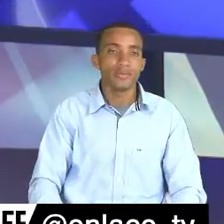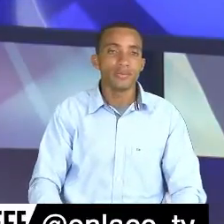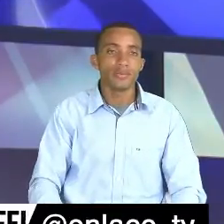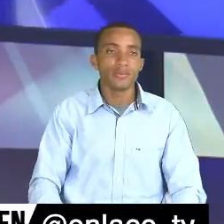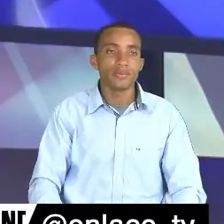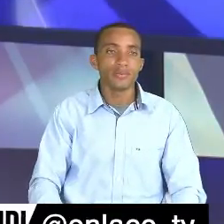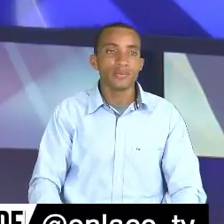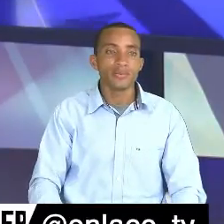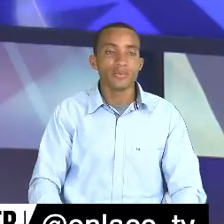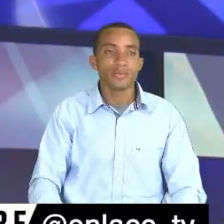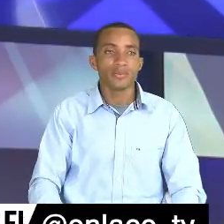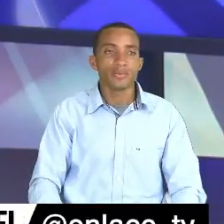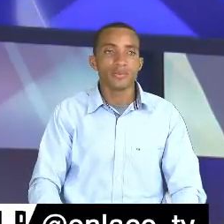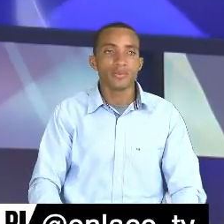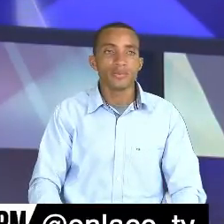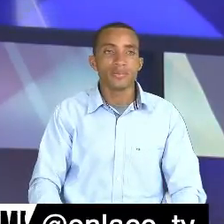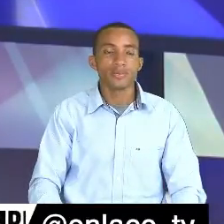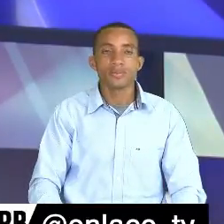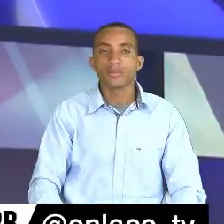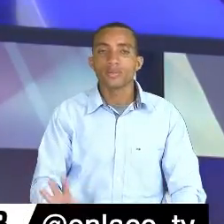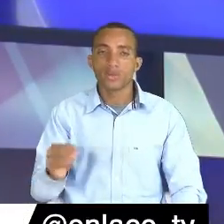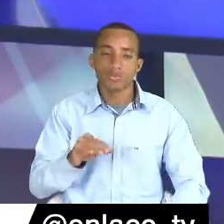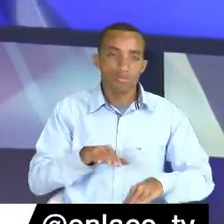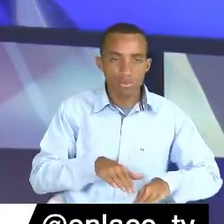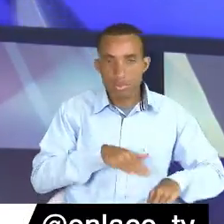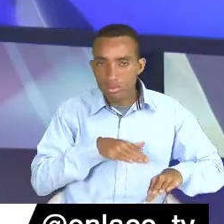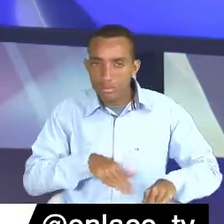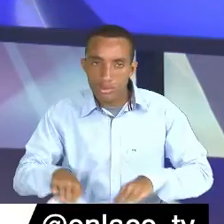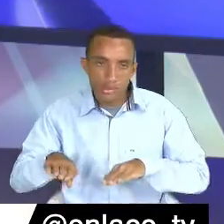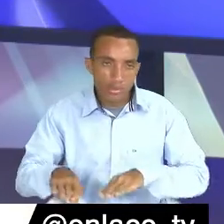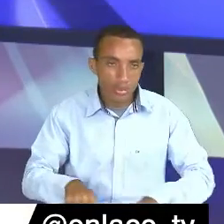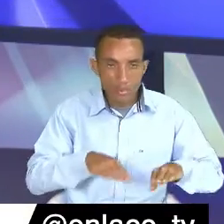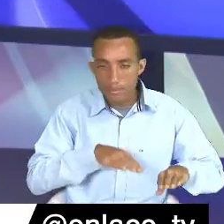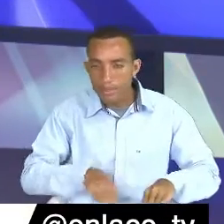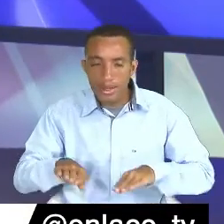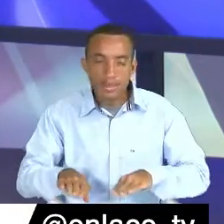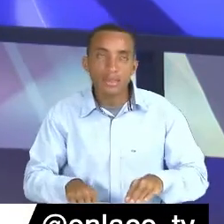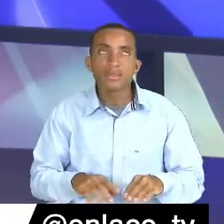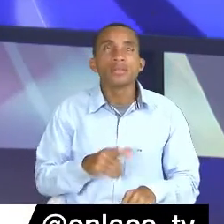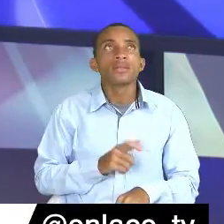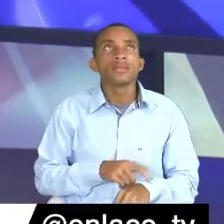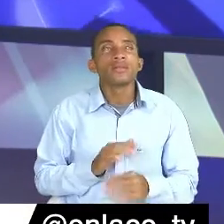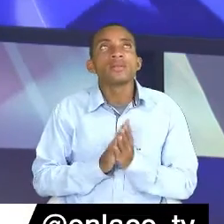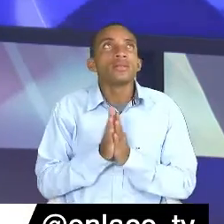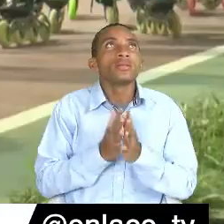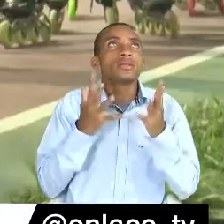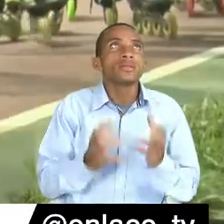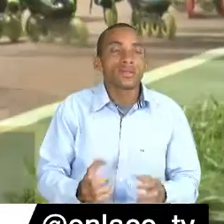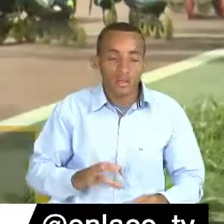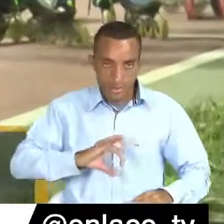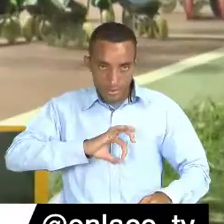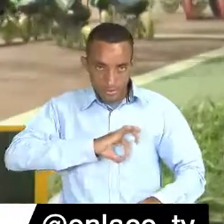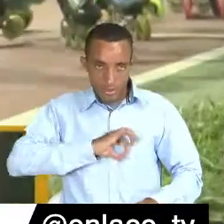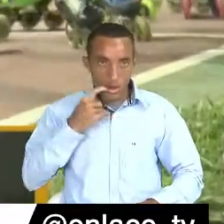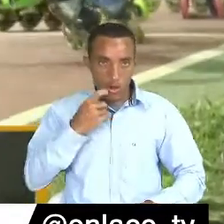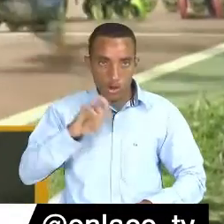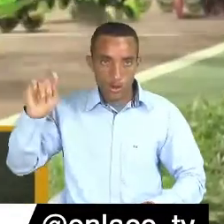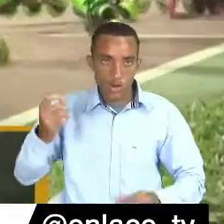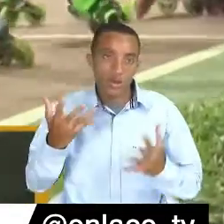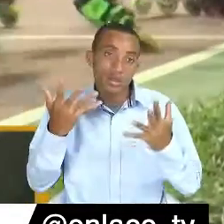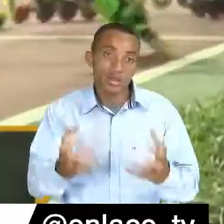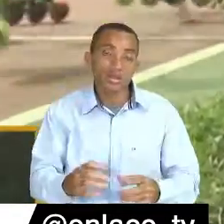para este evento son, por supuesto, los patinadores. Esos chicos sueñan con sus primeras medallas de oro. Llenas de sueños y